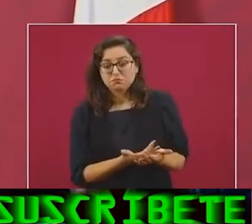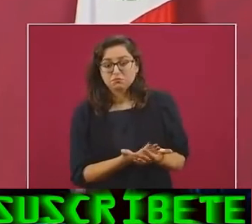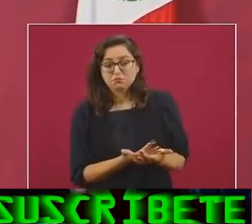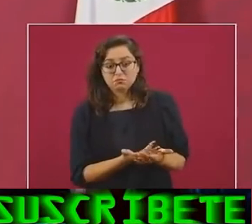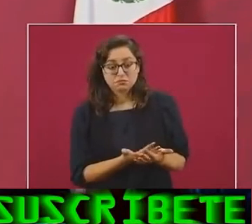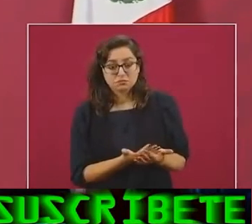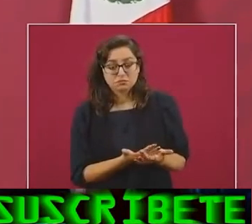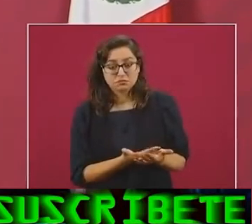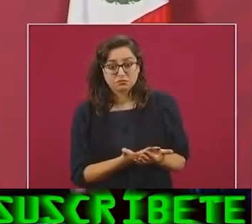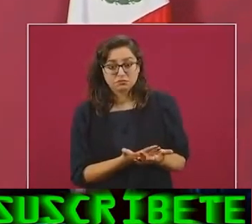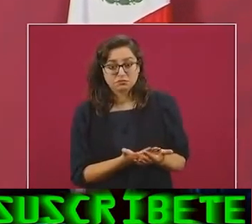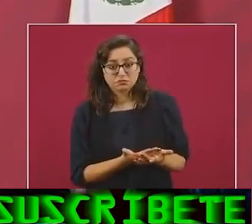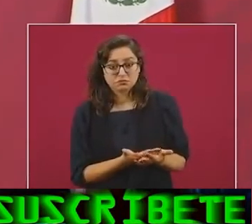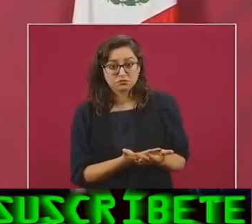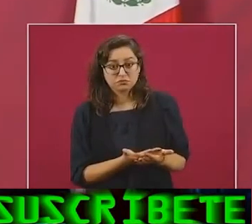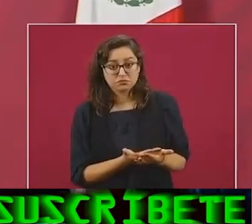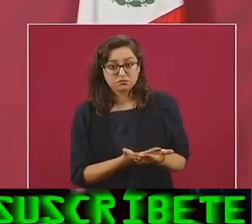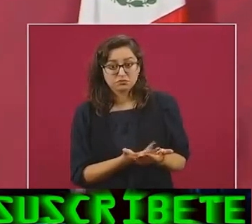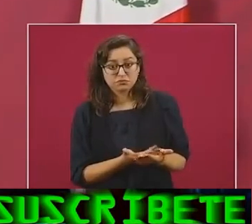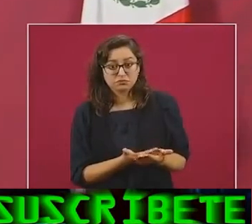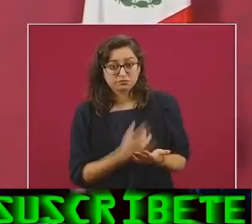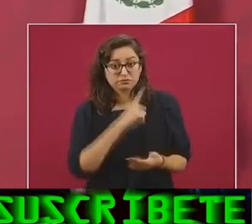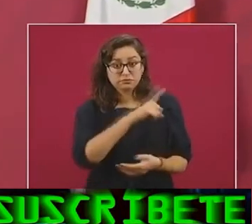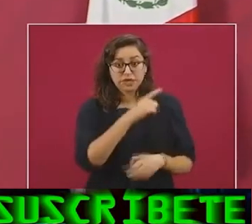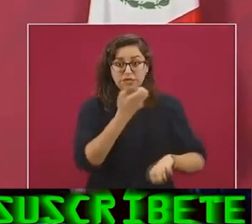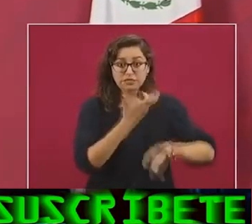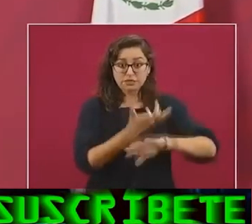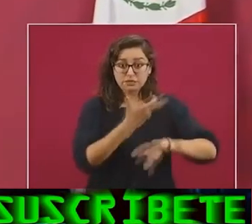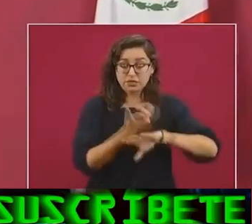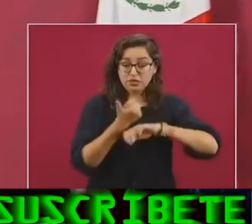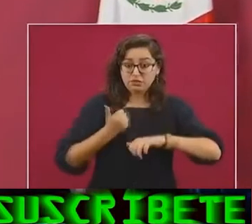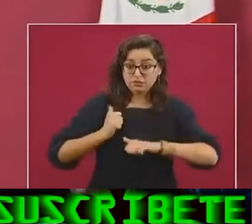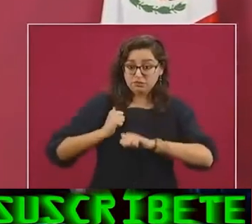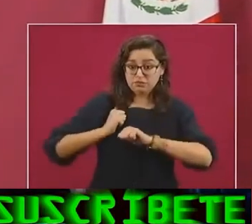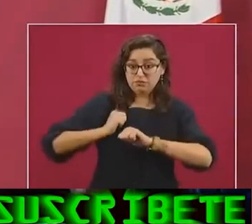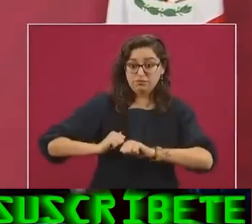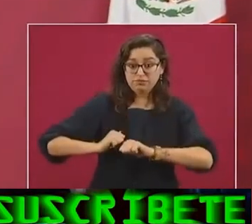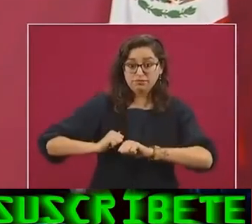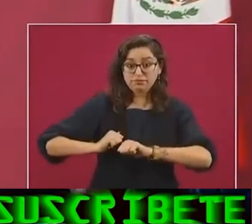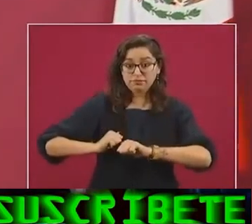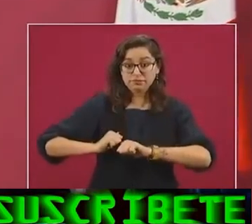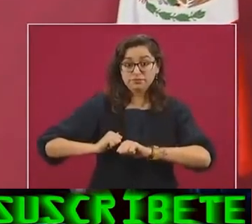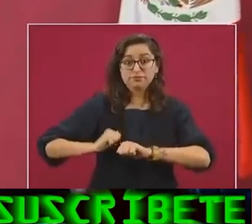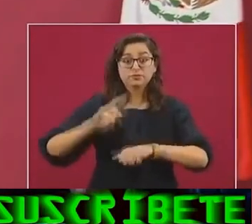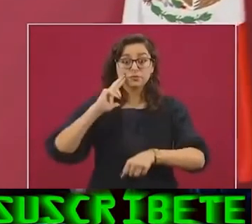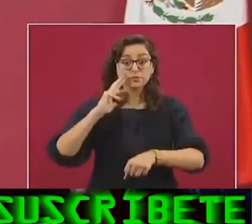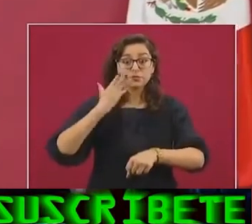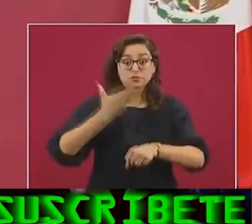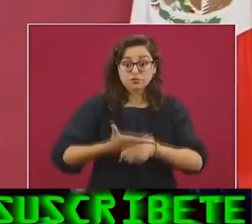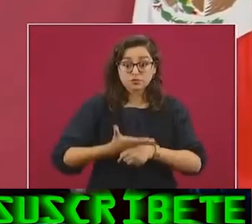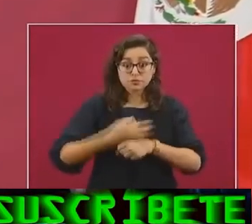la posición, es de destacar la posición del presidente de México, de ser realmente cauteloso. Hay que